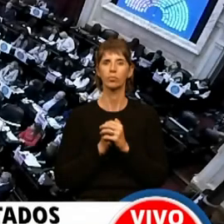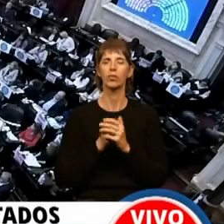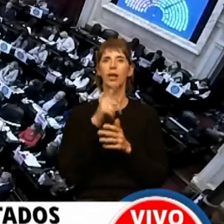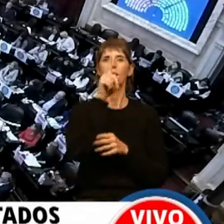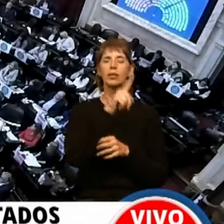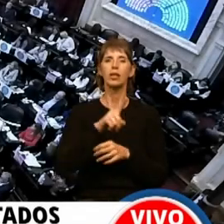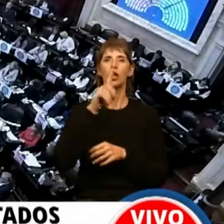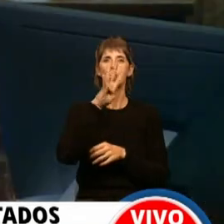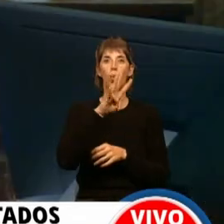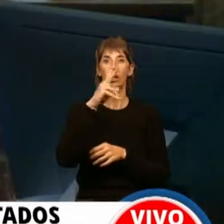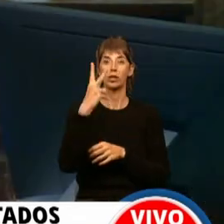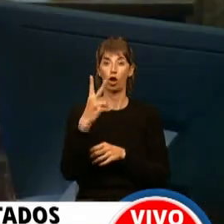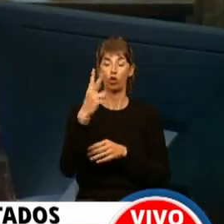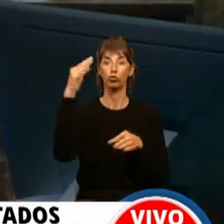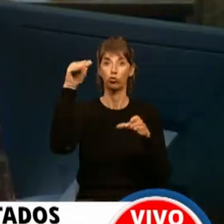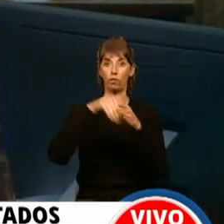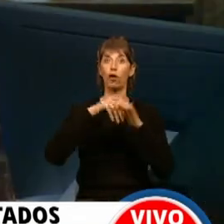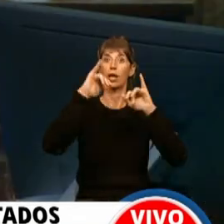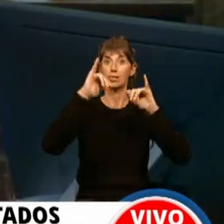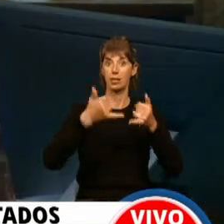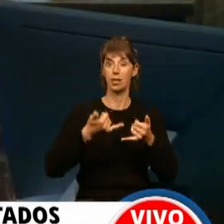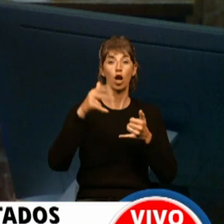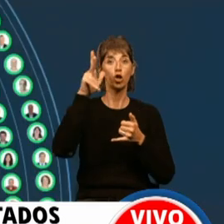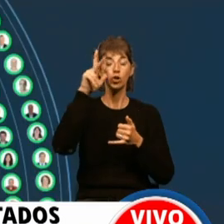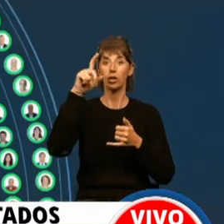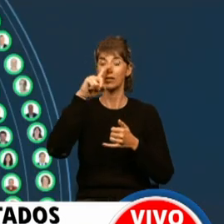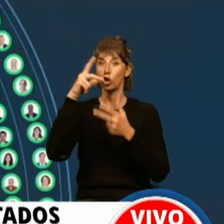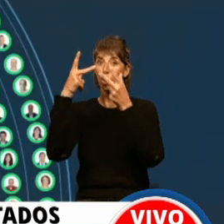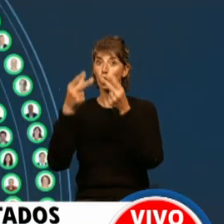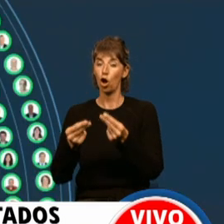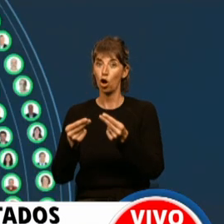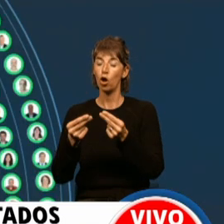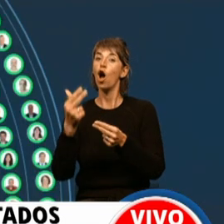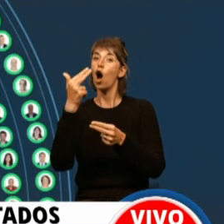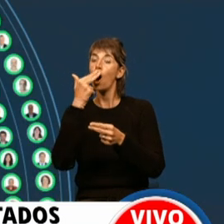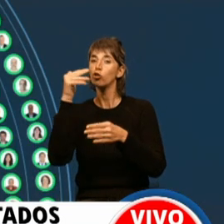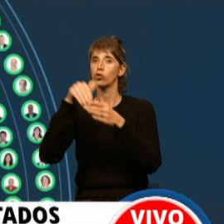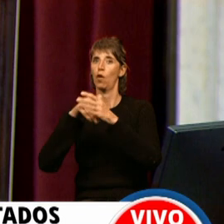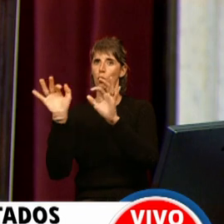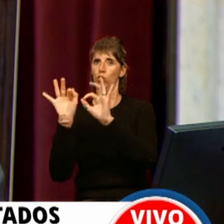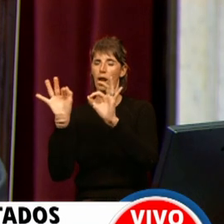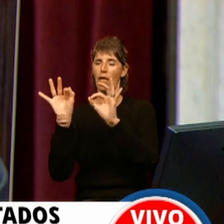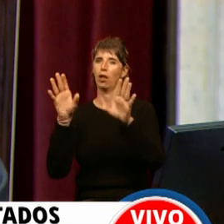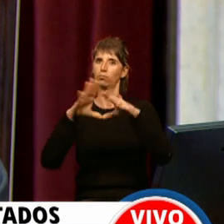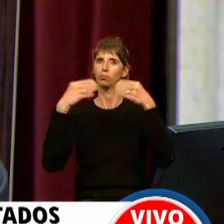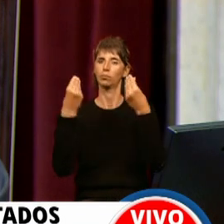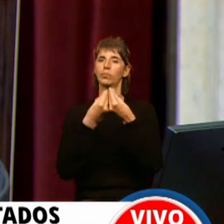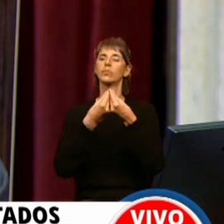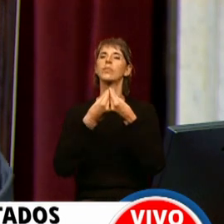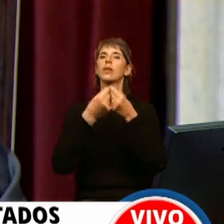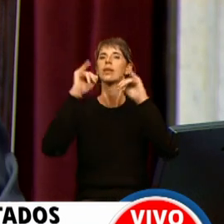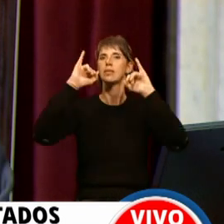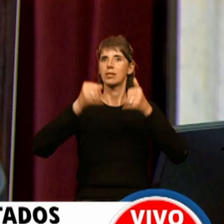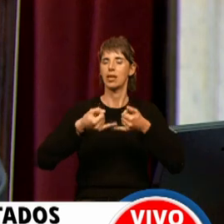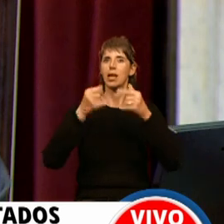142 afirmativos 87 negativos once son abstenciones resulta afirmativo el artículo